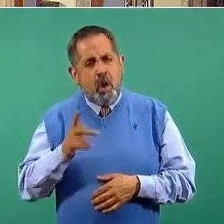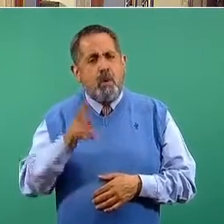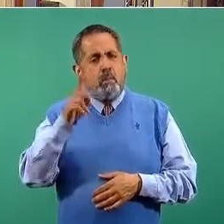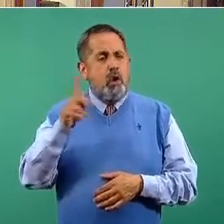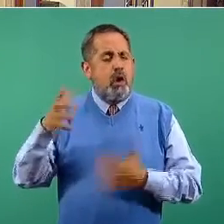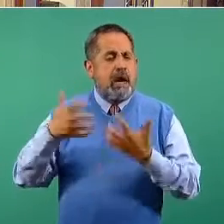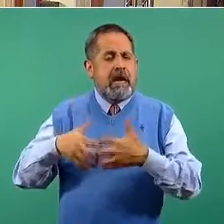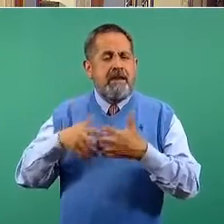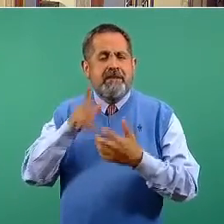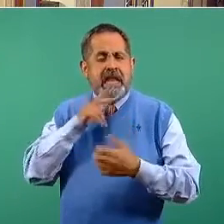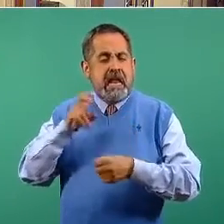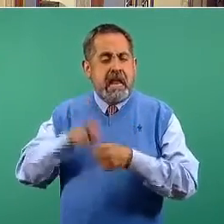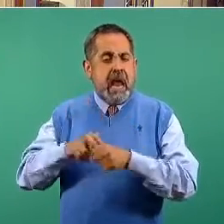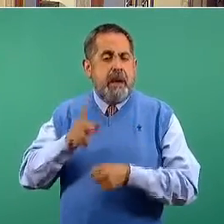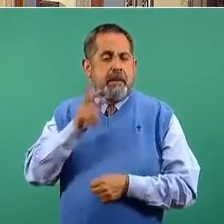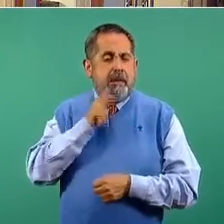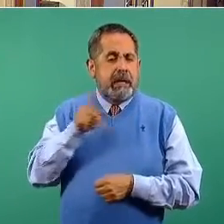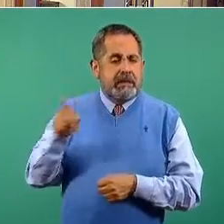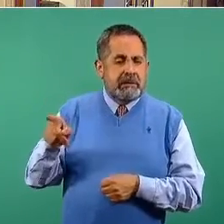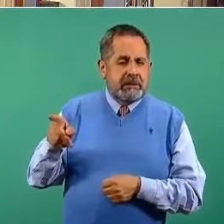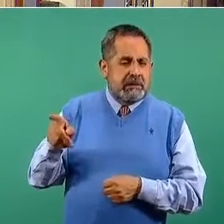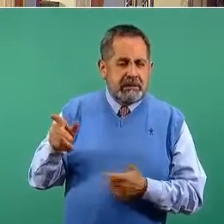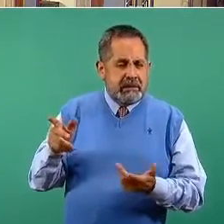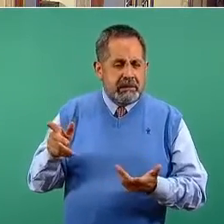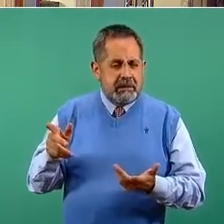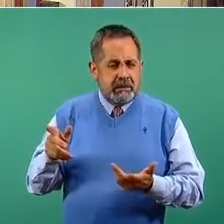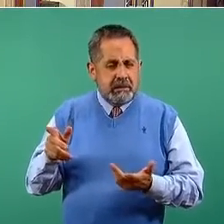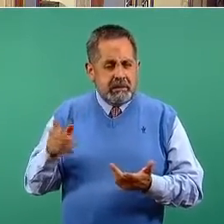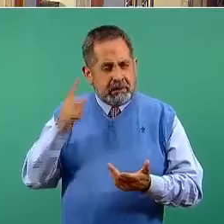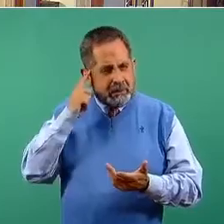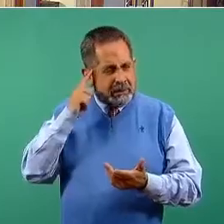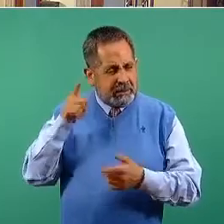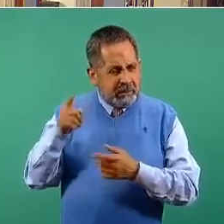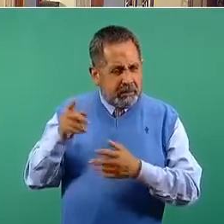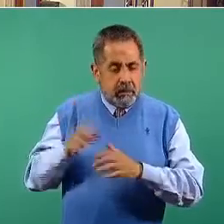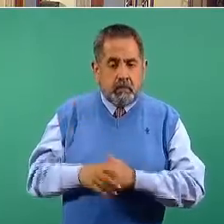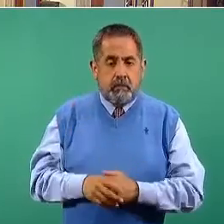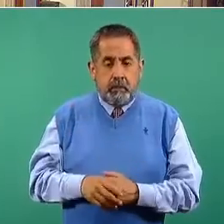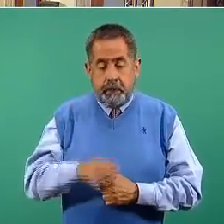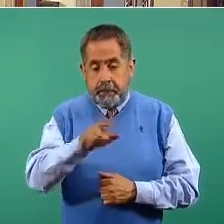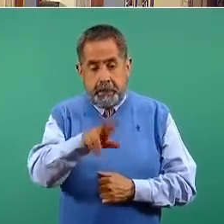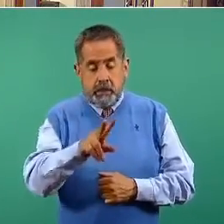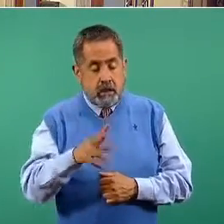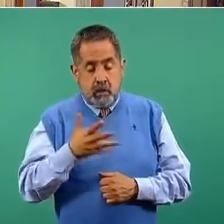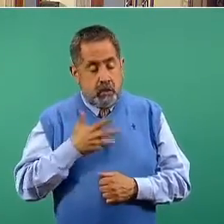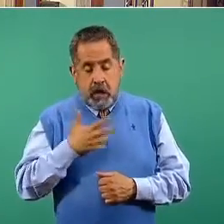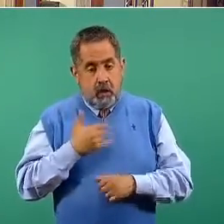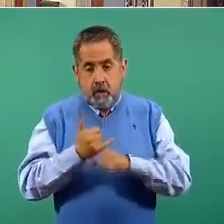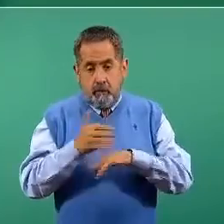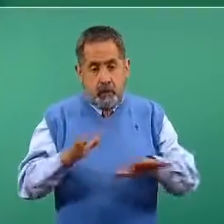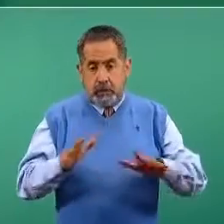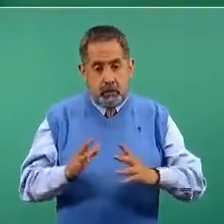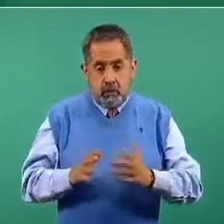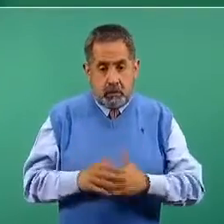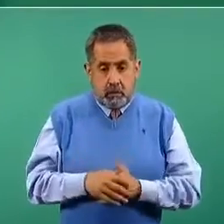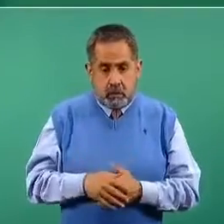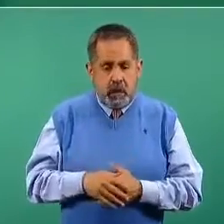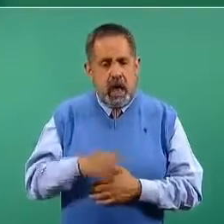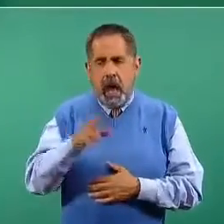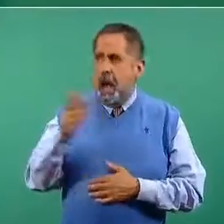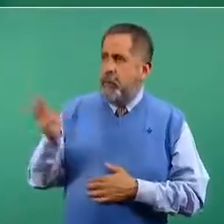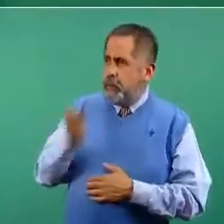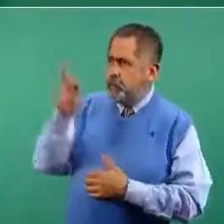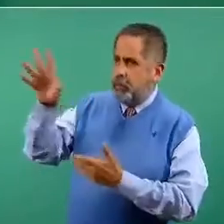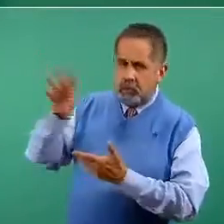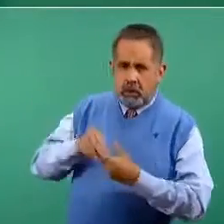refinería en Pemex, el incendio que se dio. Sí, no tengo información y podemos